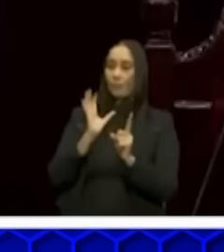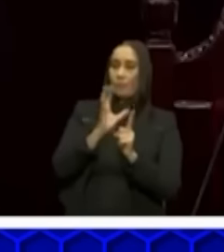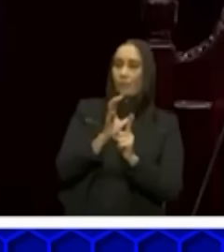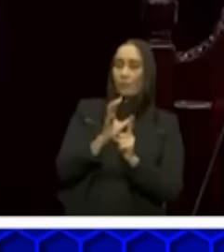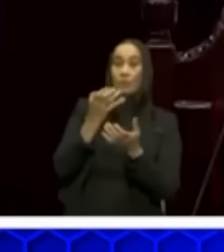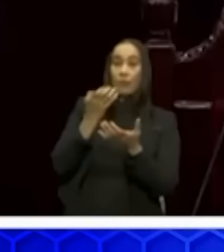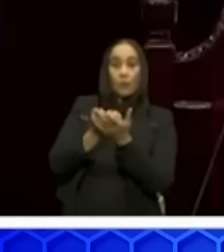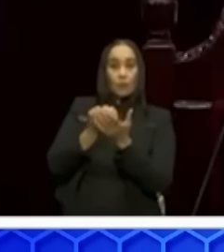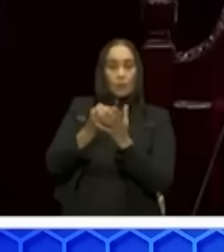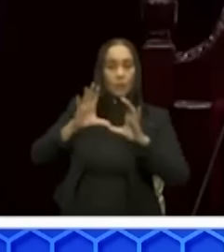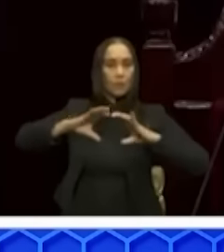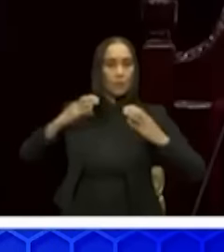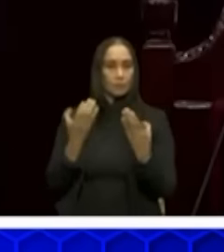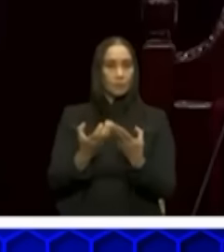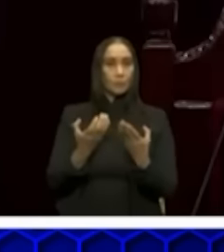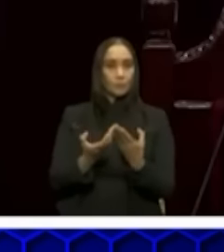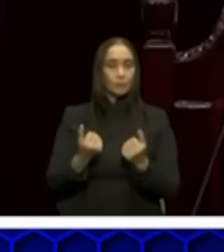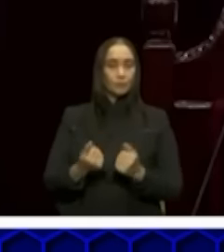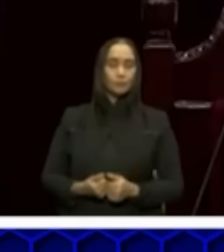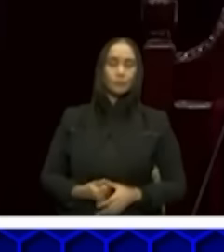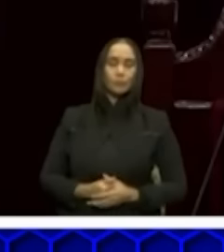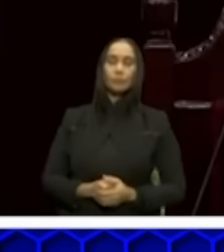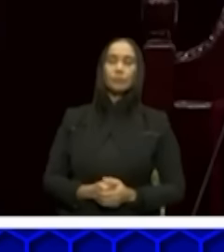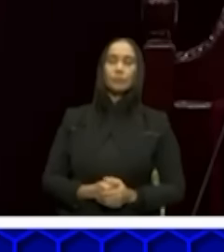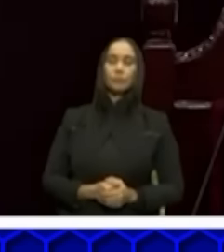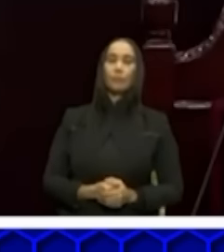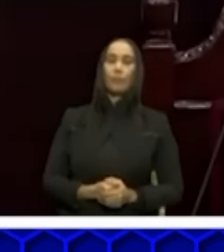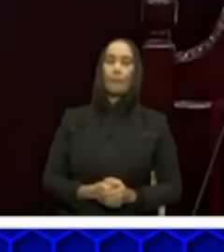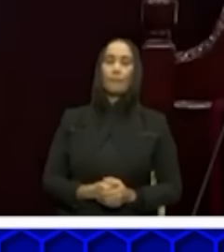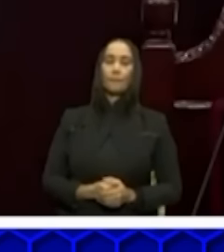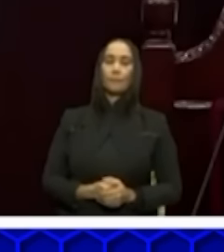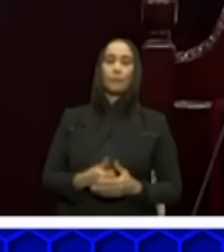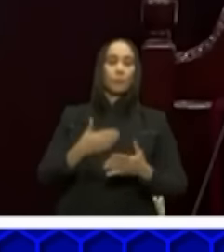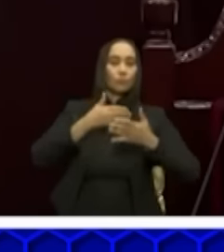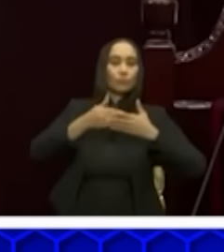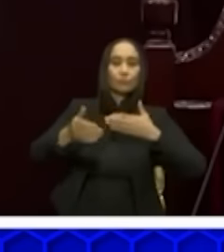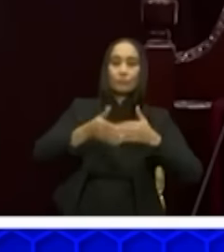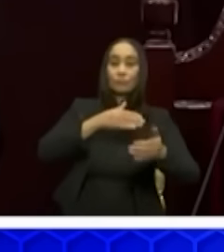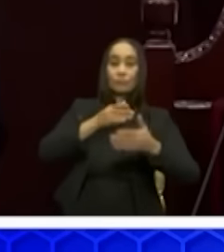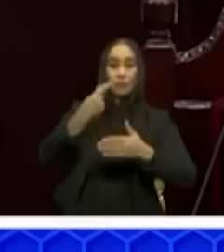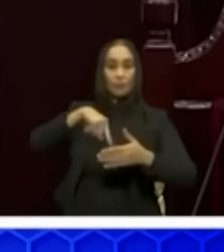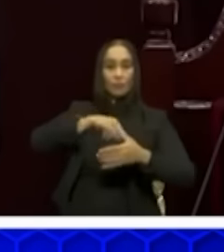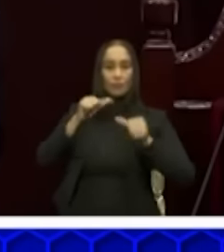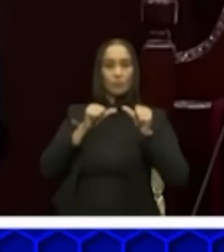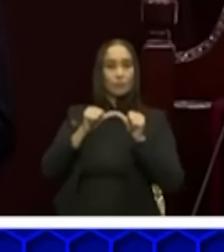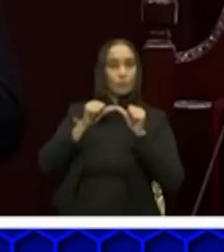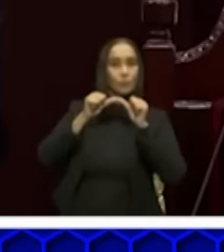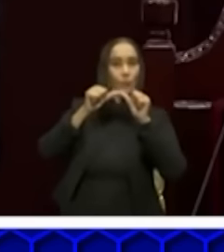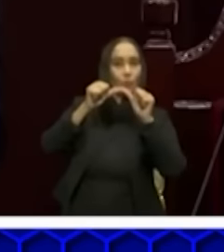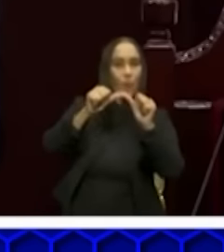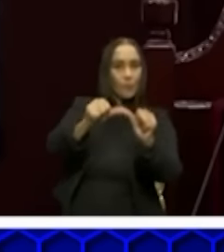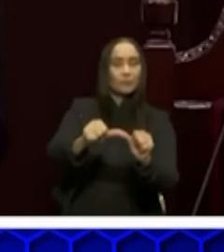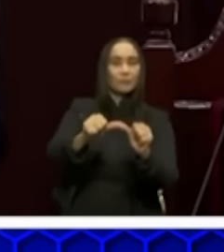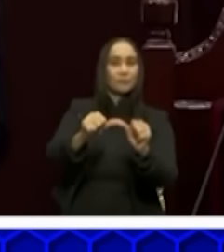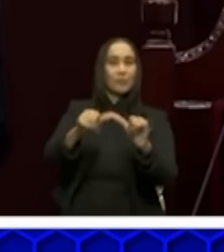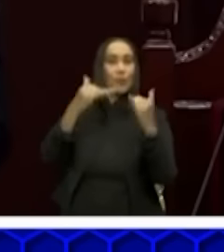y yo creo que estamos frente a un presidente frente a un presidente